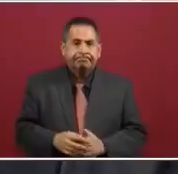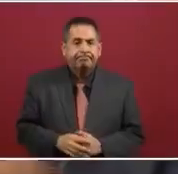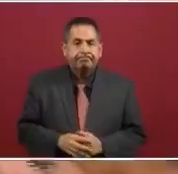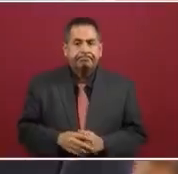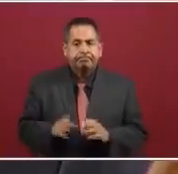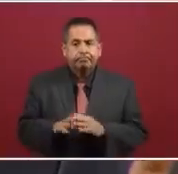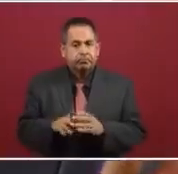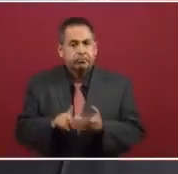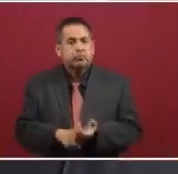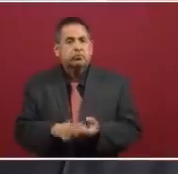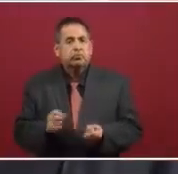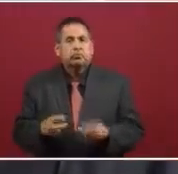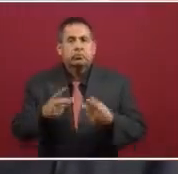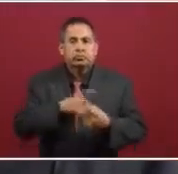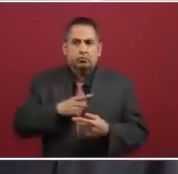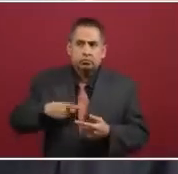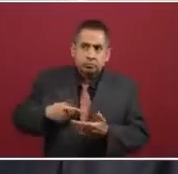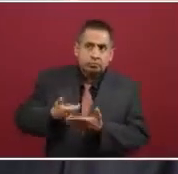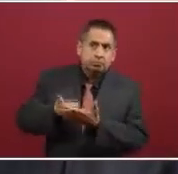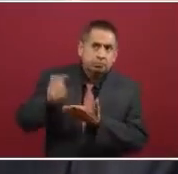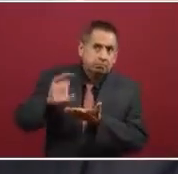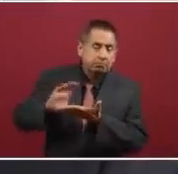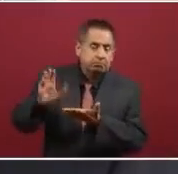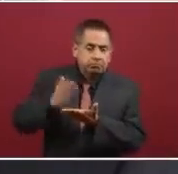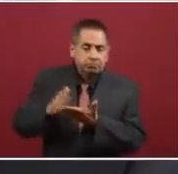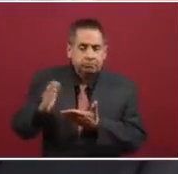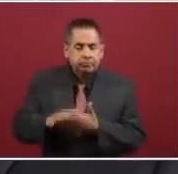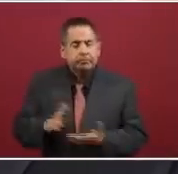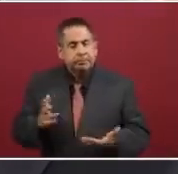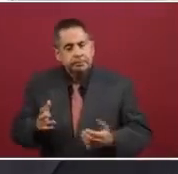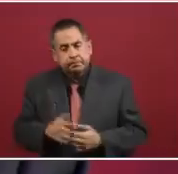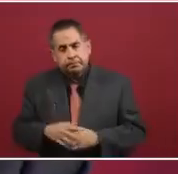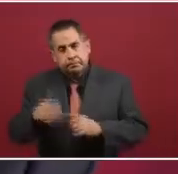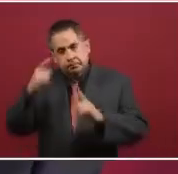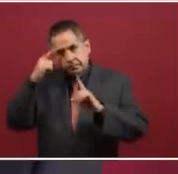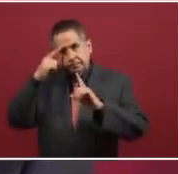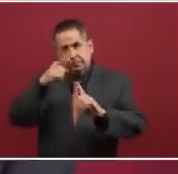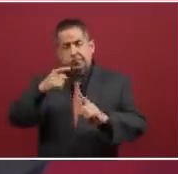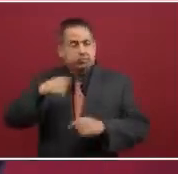de qué estamos hablando. El propósito nuestro